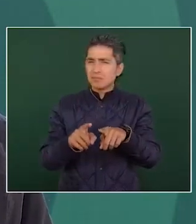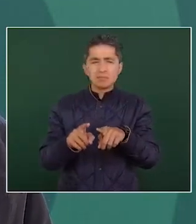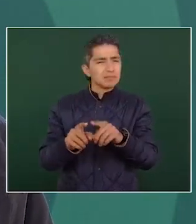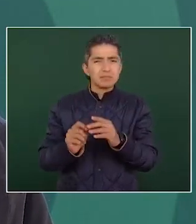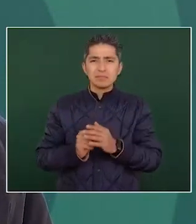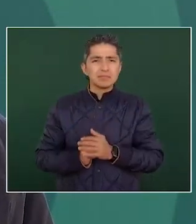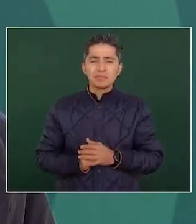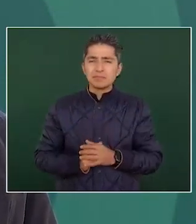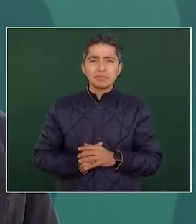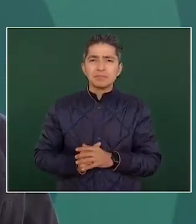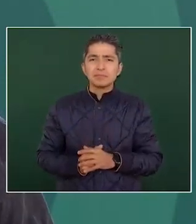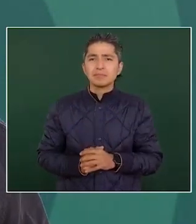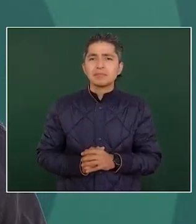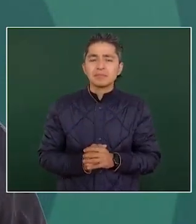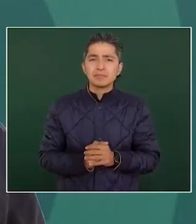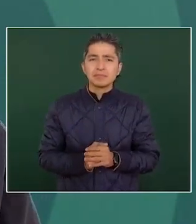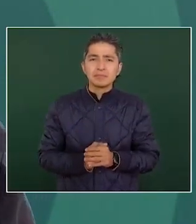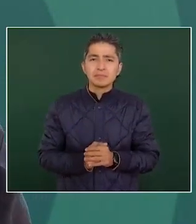ni